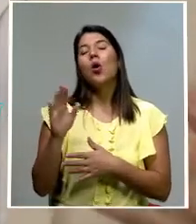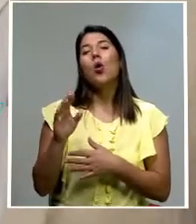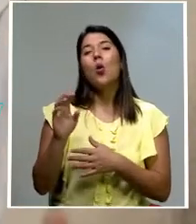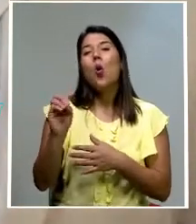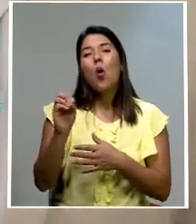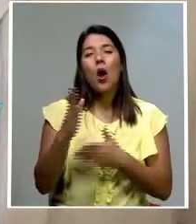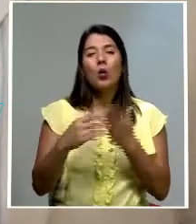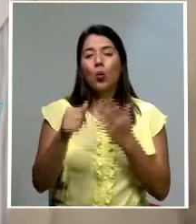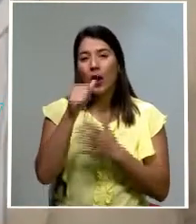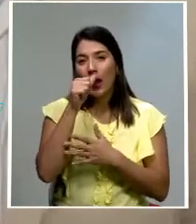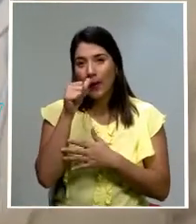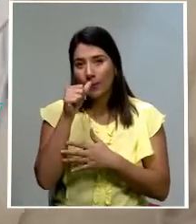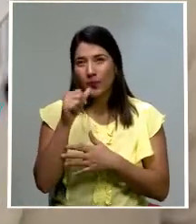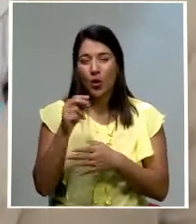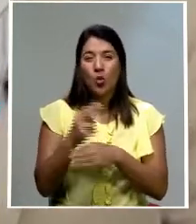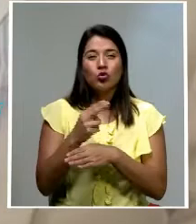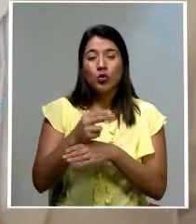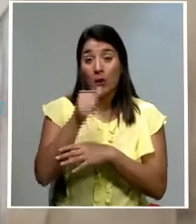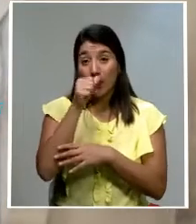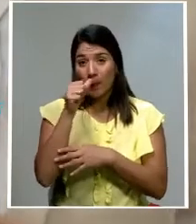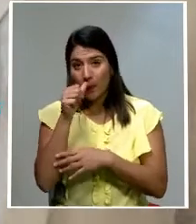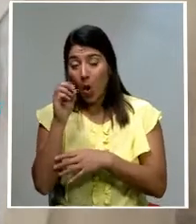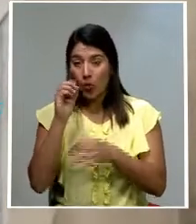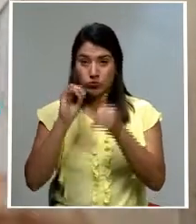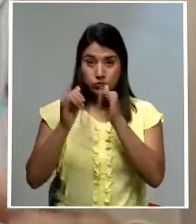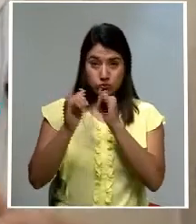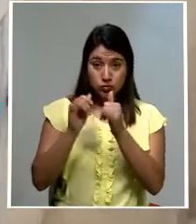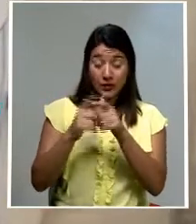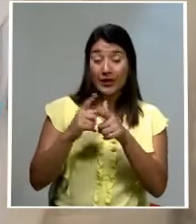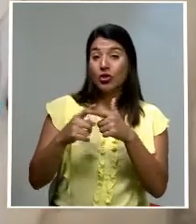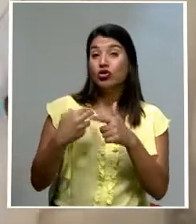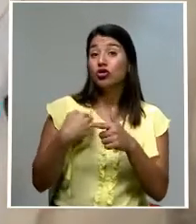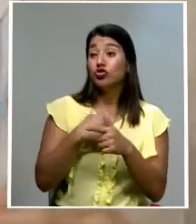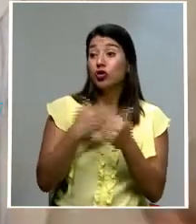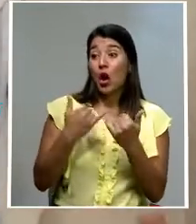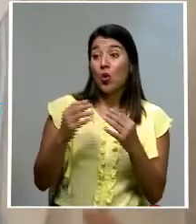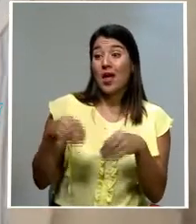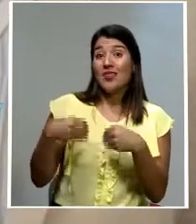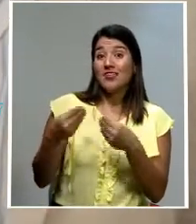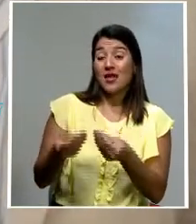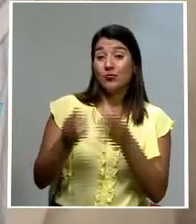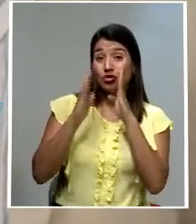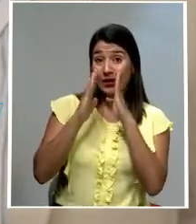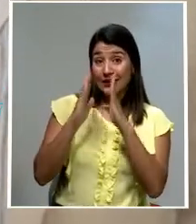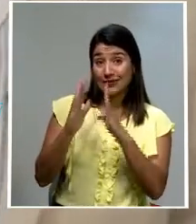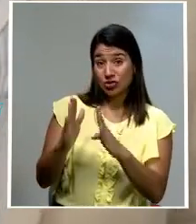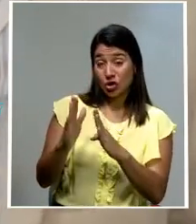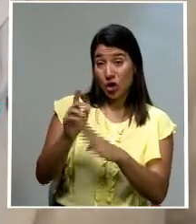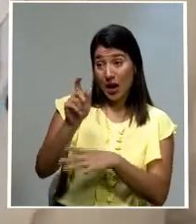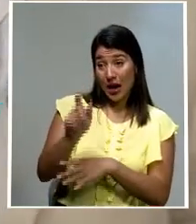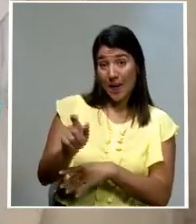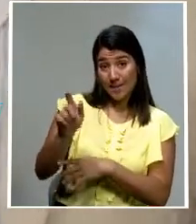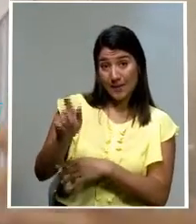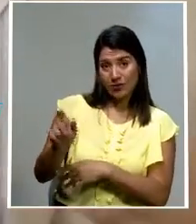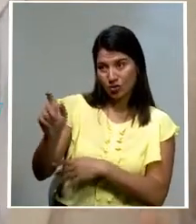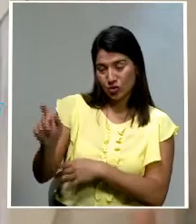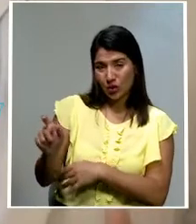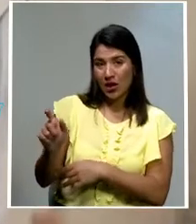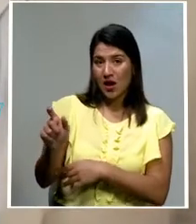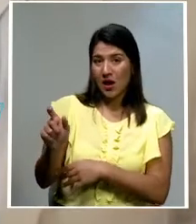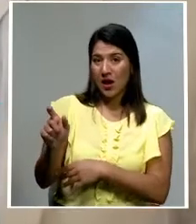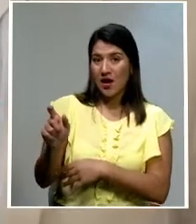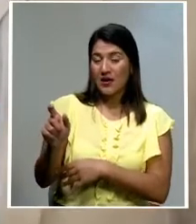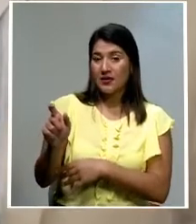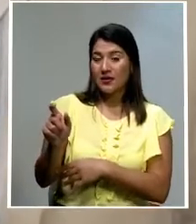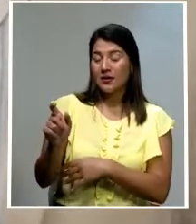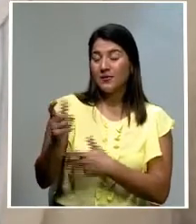todo lo que está a su alrededor. En este momento estamos dando afectación importante para la persona en sí, porque le estamos terminando un tratamiento de golpe, ¿verdad? Estamos afectando a la